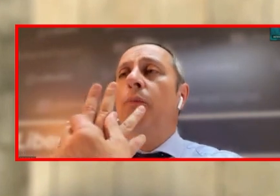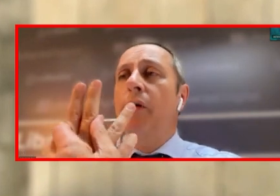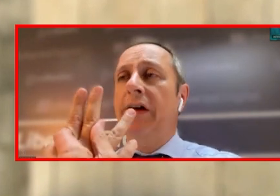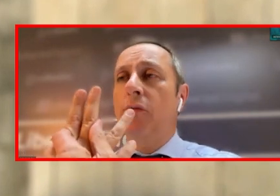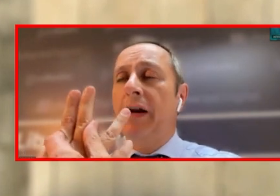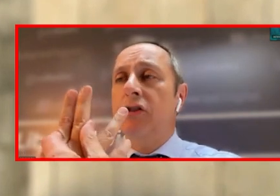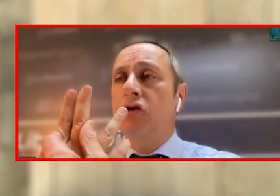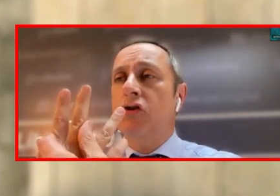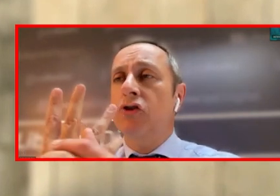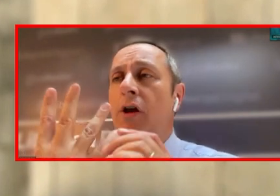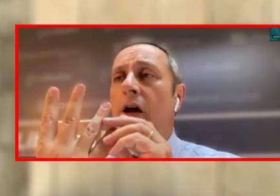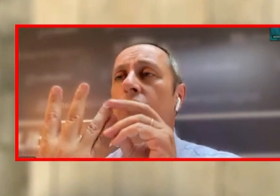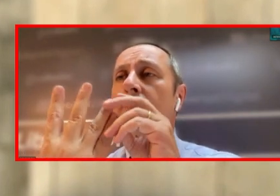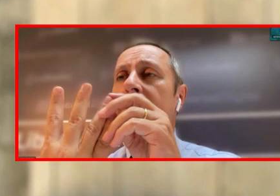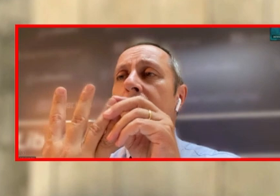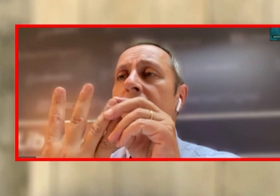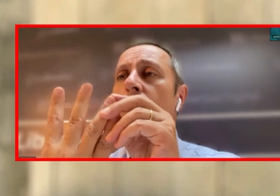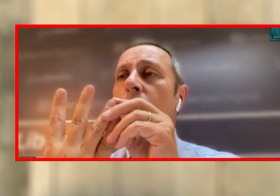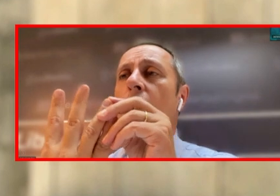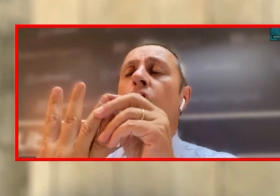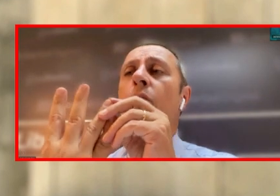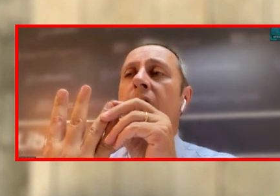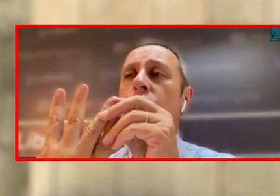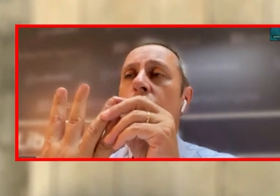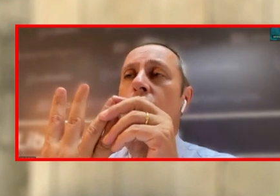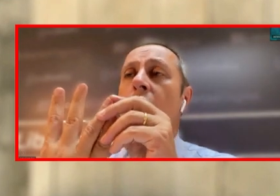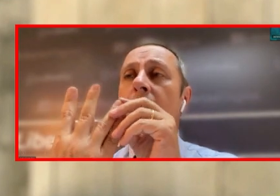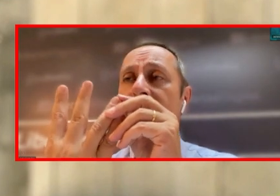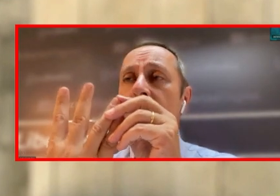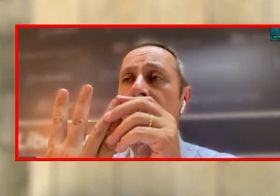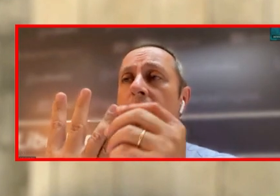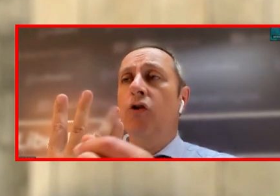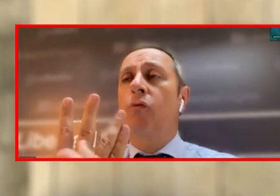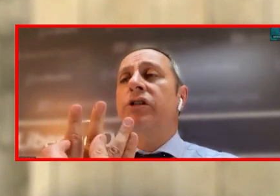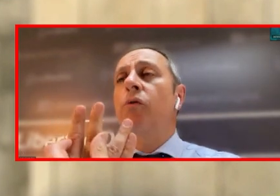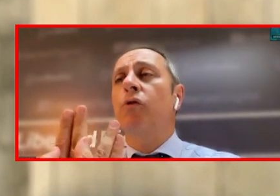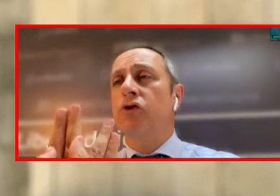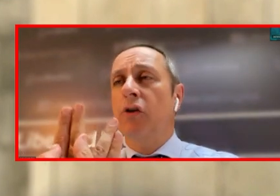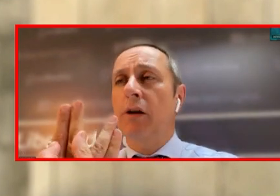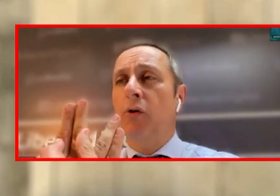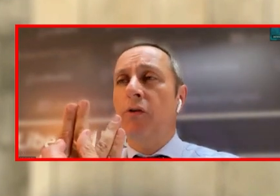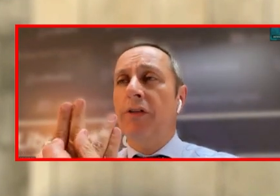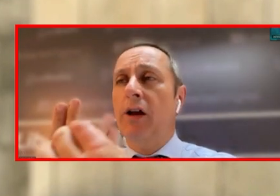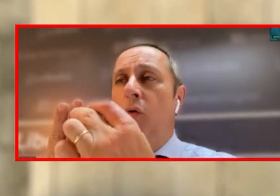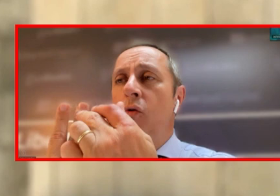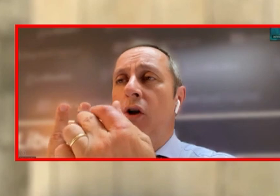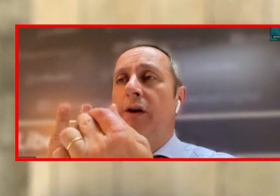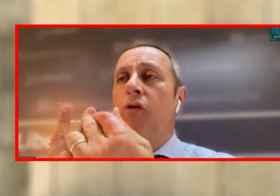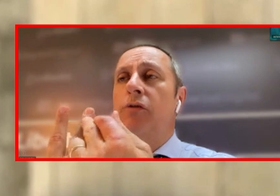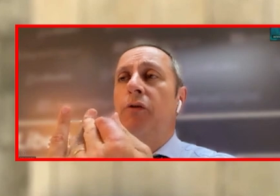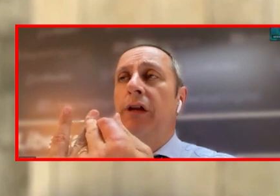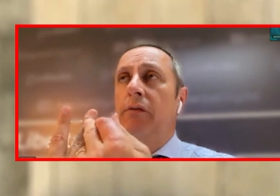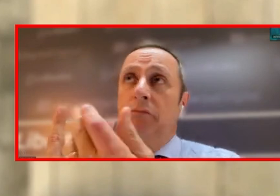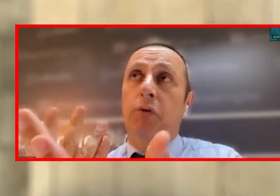operativo, pueda nombrar estos dos, automáticamente el Gobierno nombra sus dos. Es más, como ese nuevo Consejo General del Poder Judicial, uno le va